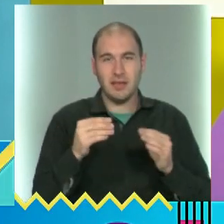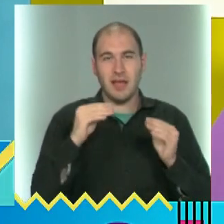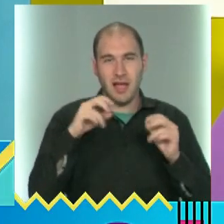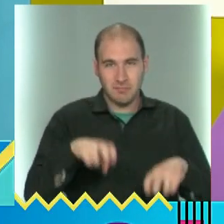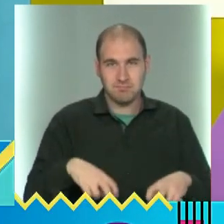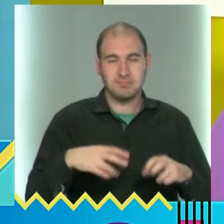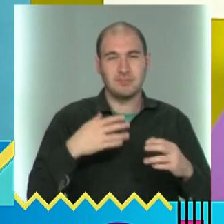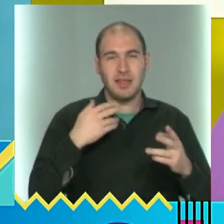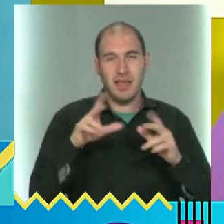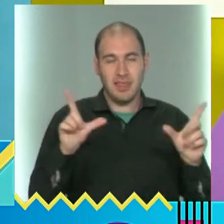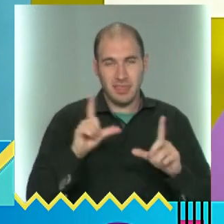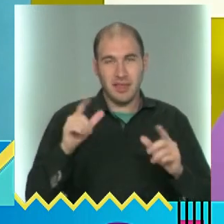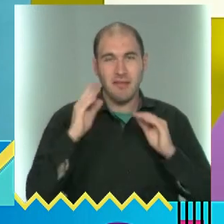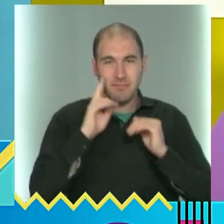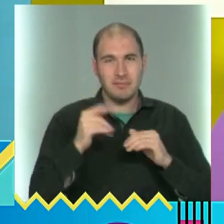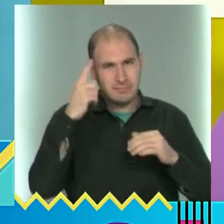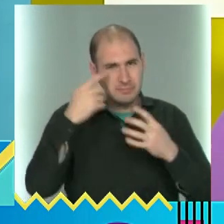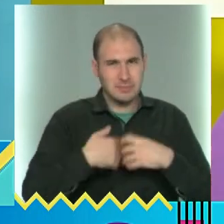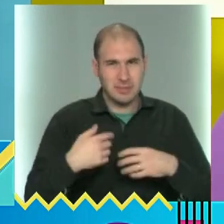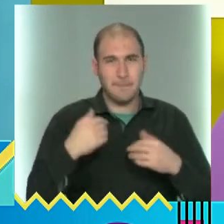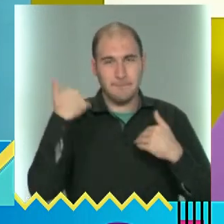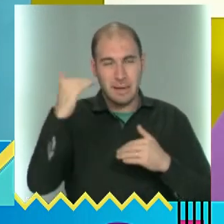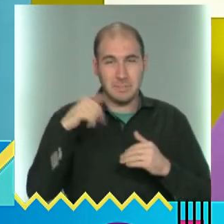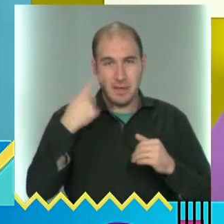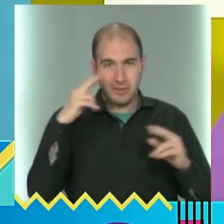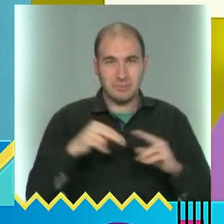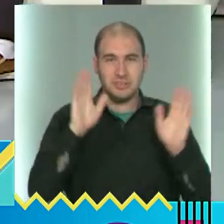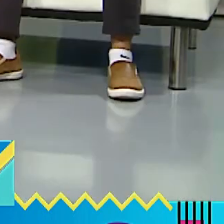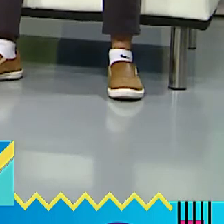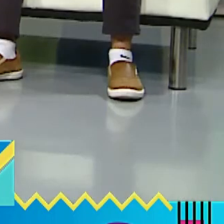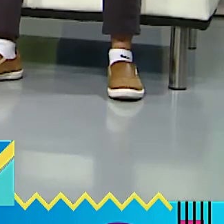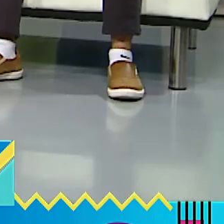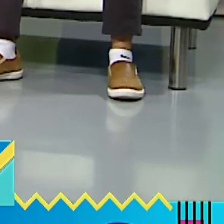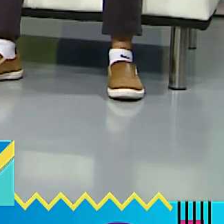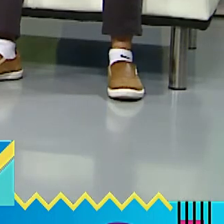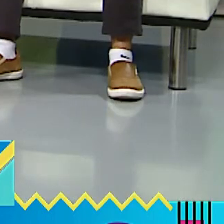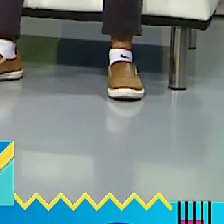a la mesa y atrás del tele para poder pensarnos un poquito más. Mañana nos vemos. Chau, chau.